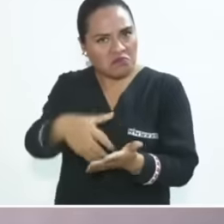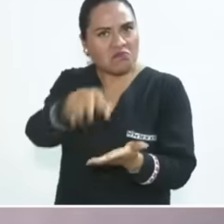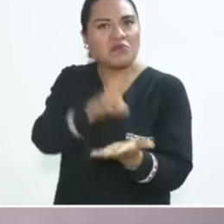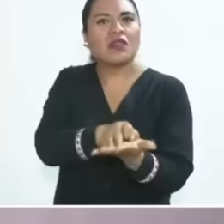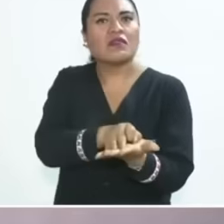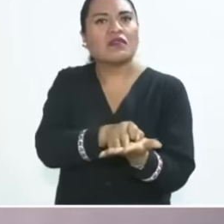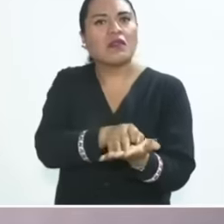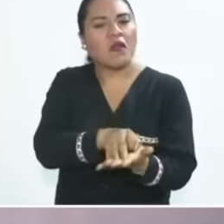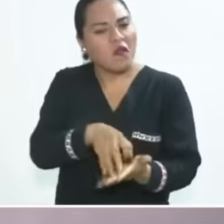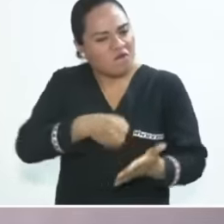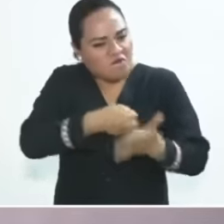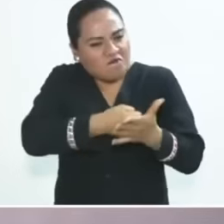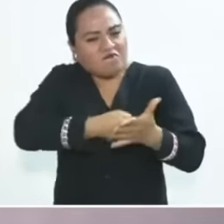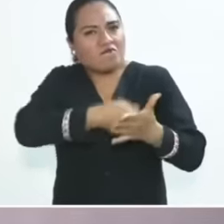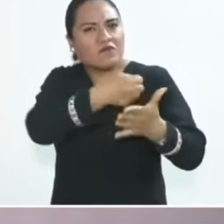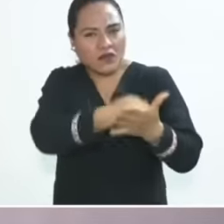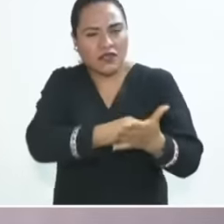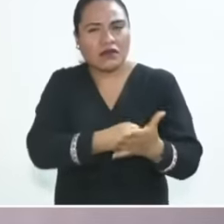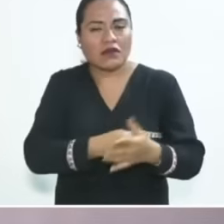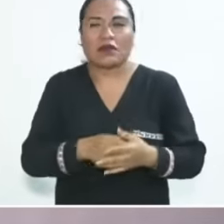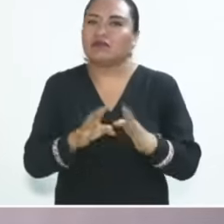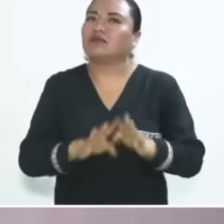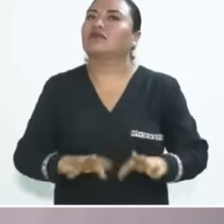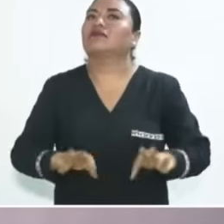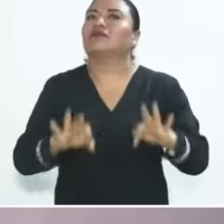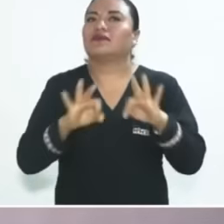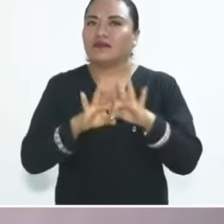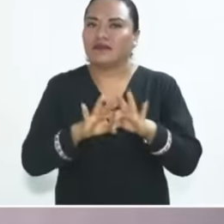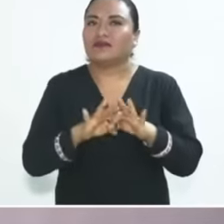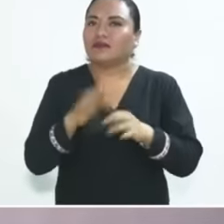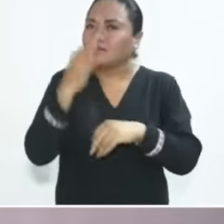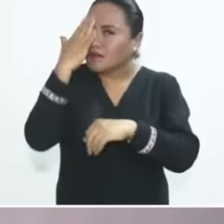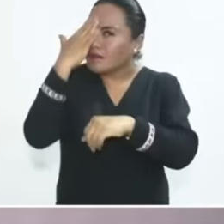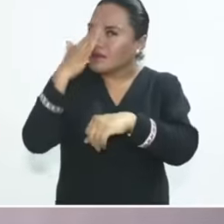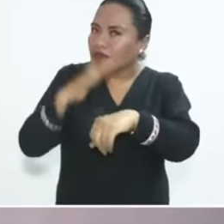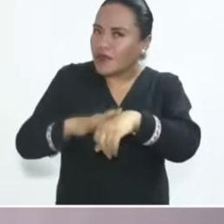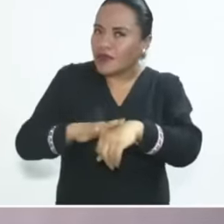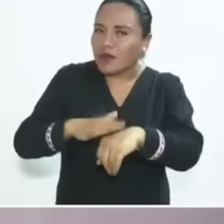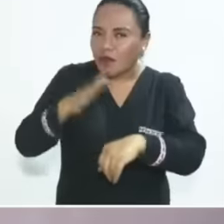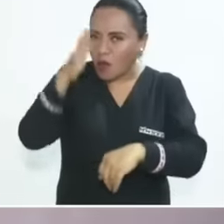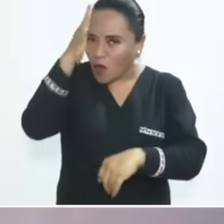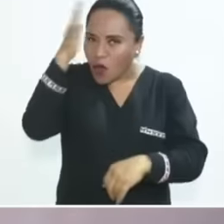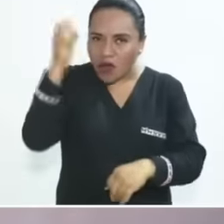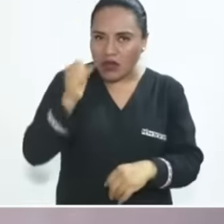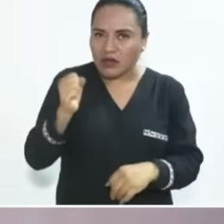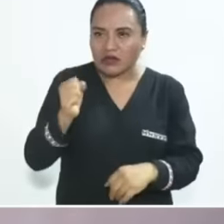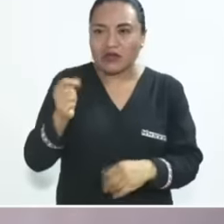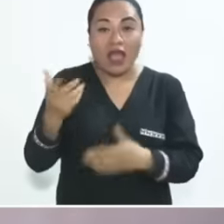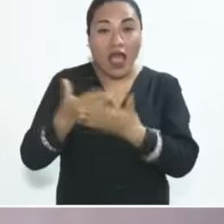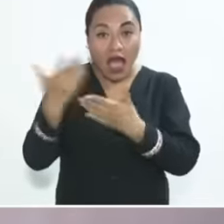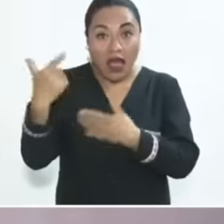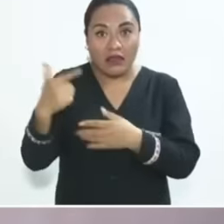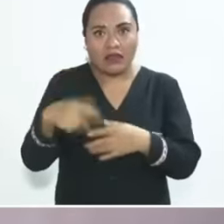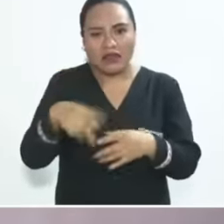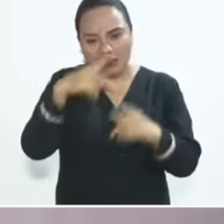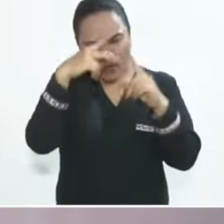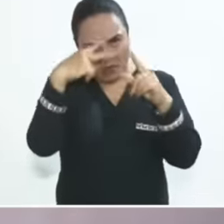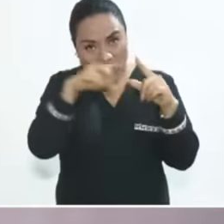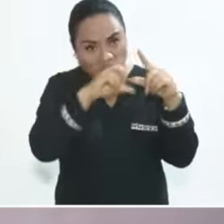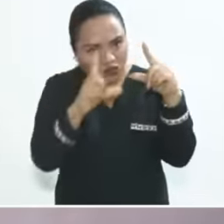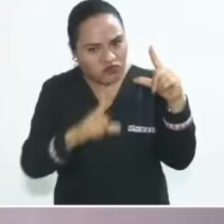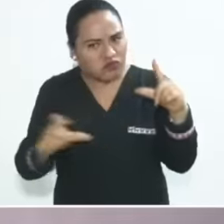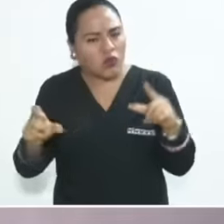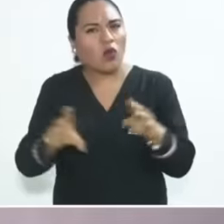Y es muy importante recordar a Morelos, el siervo de la nación, porque